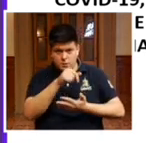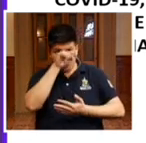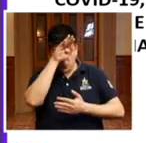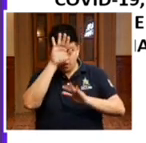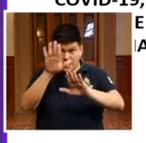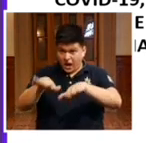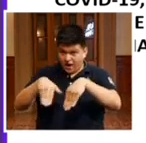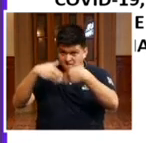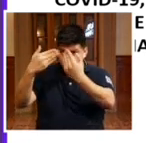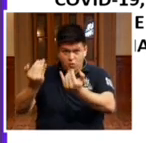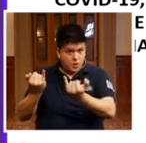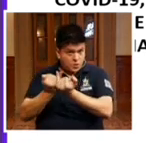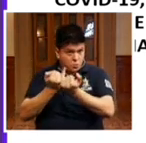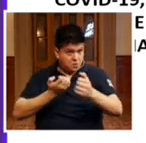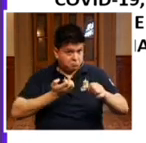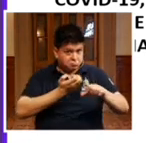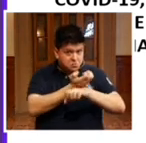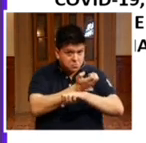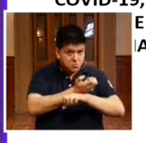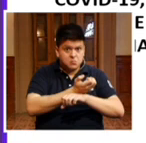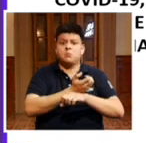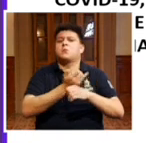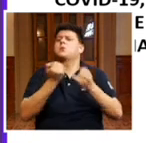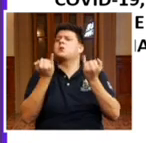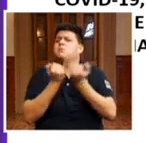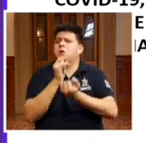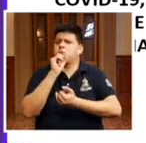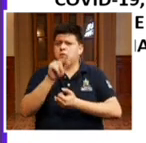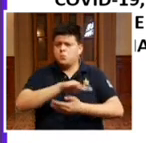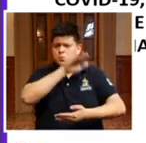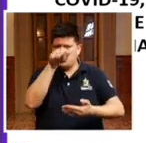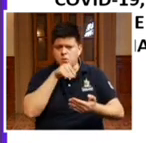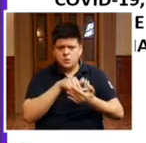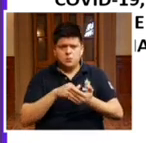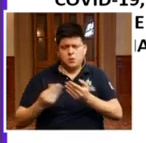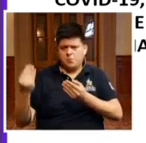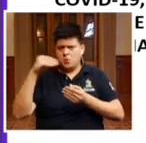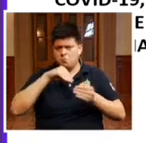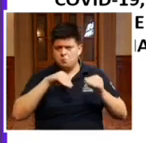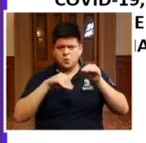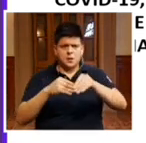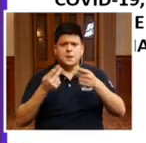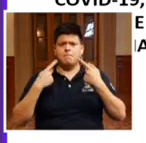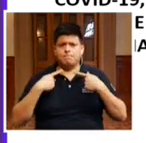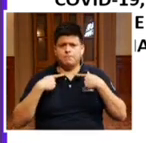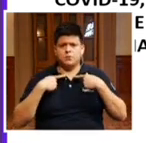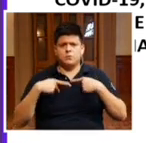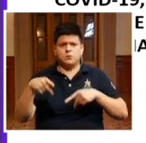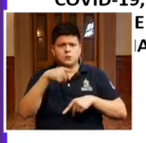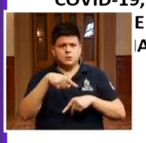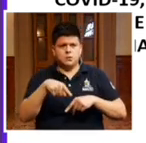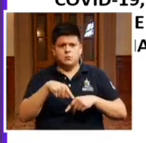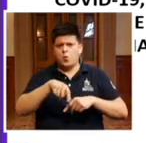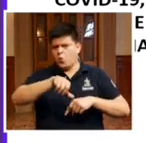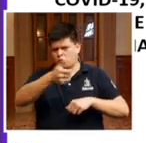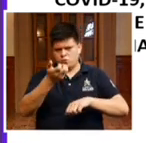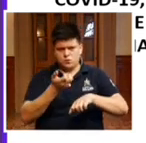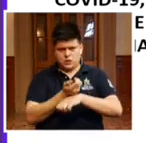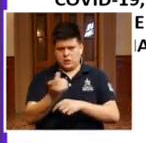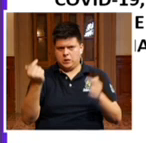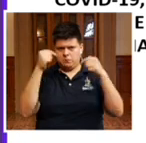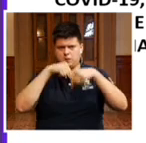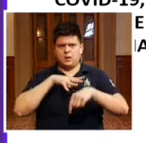área metropolitana. Y también siguen sumando los casos que están fuera de otros estados,